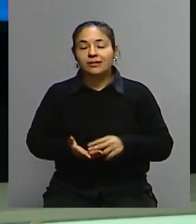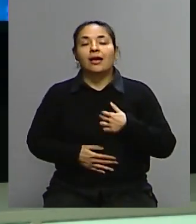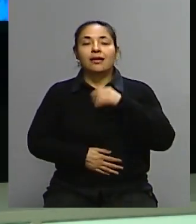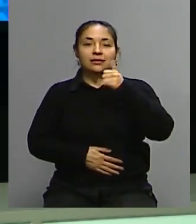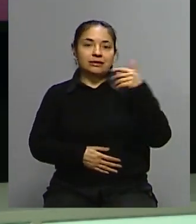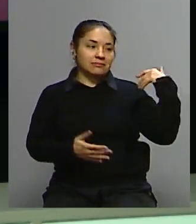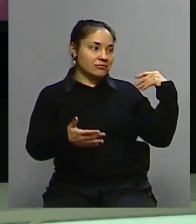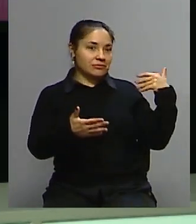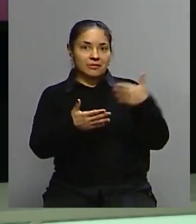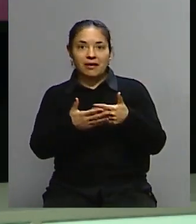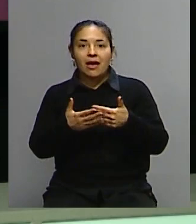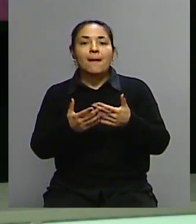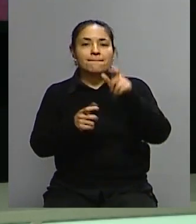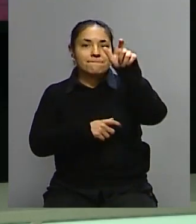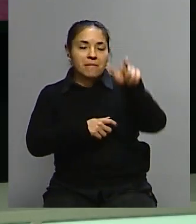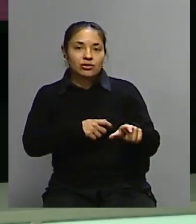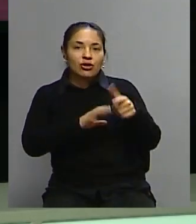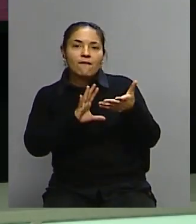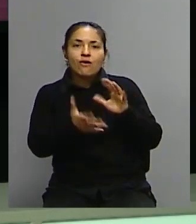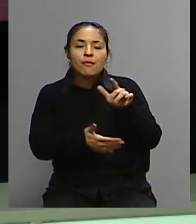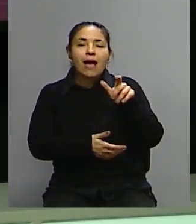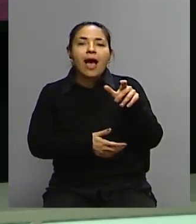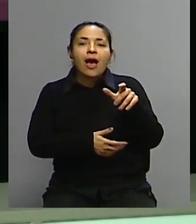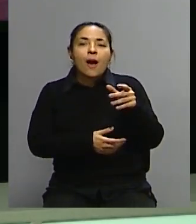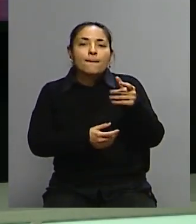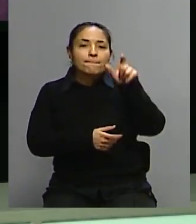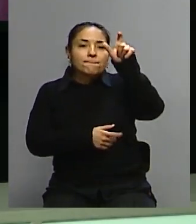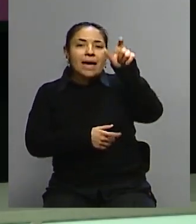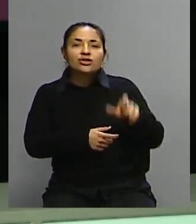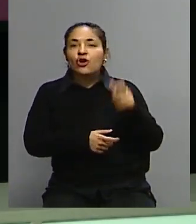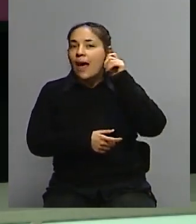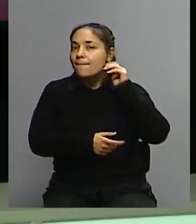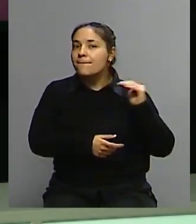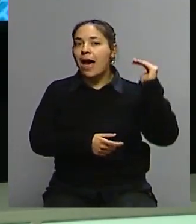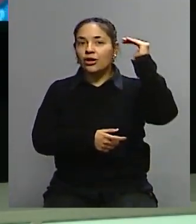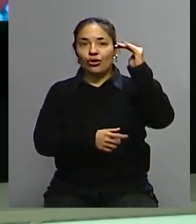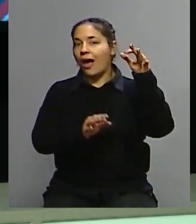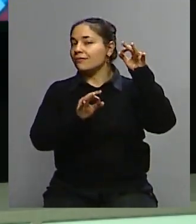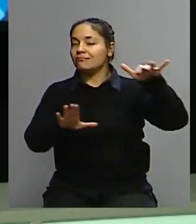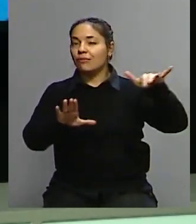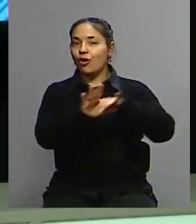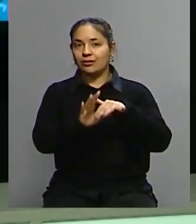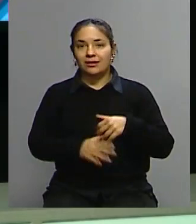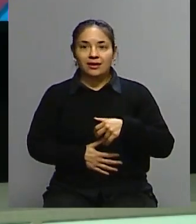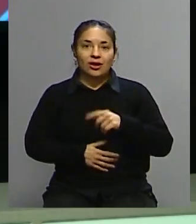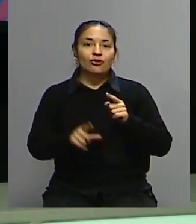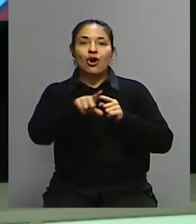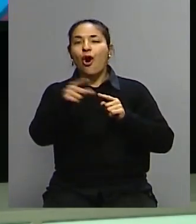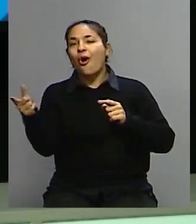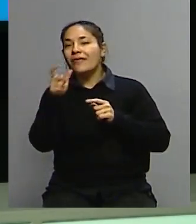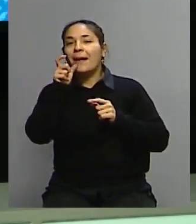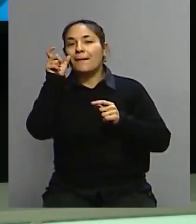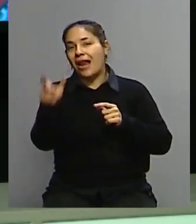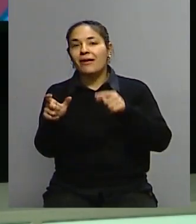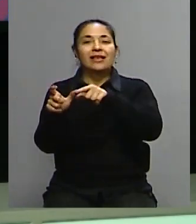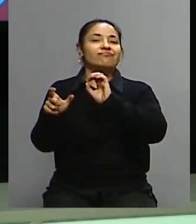tiempo, es para referirnos específicamente a como personas mayores. ¿Sí? Personas no quiere decir que quizás otros términos estén